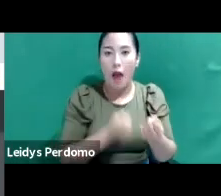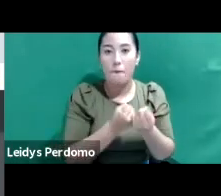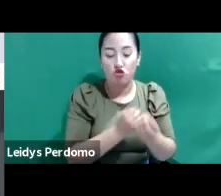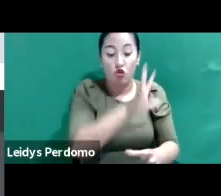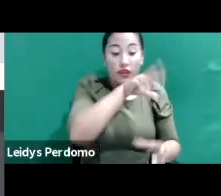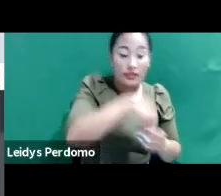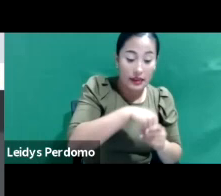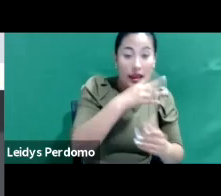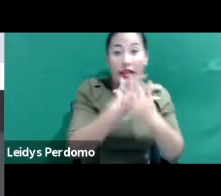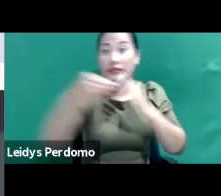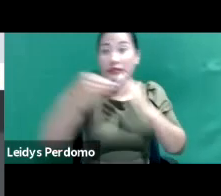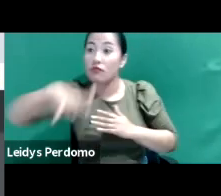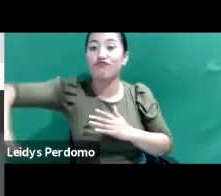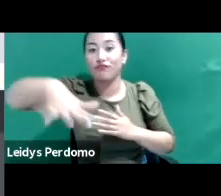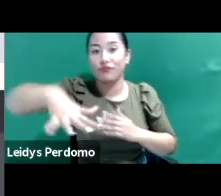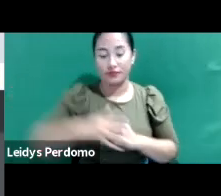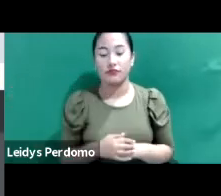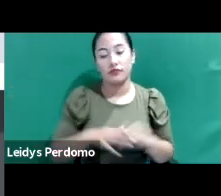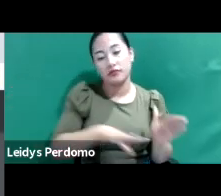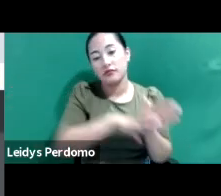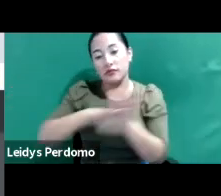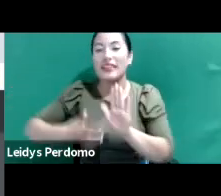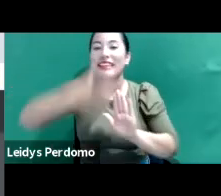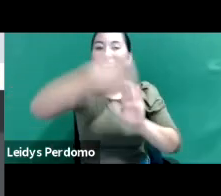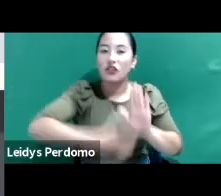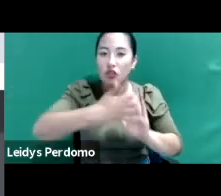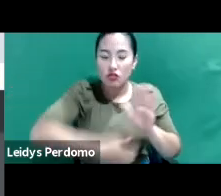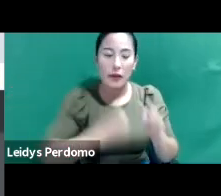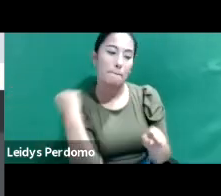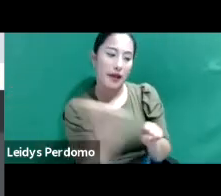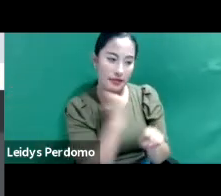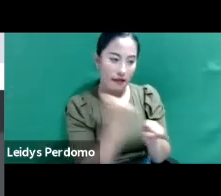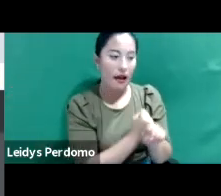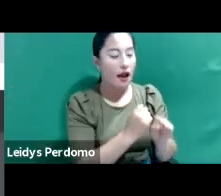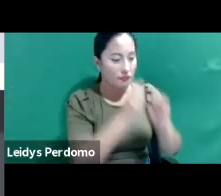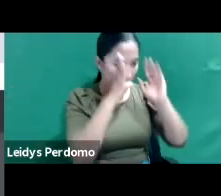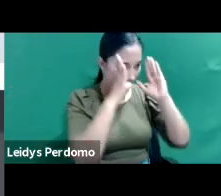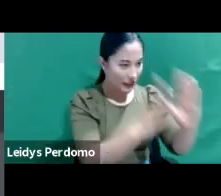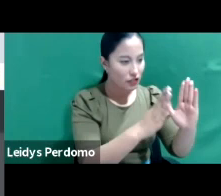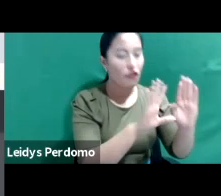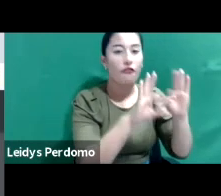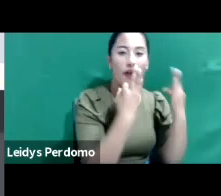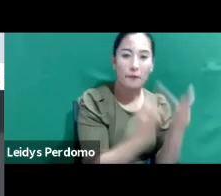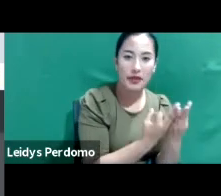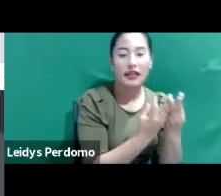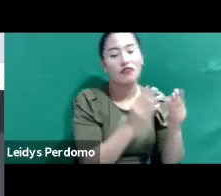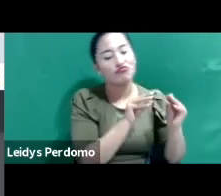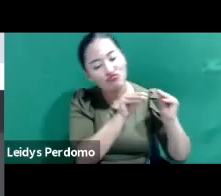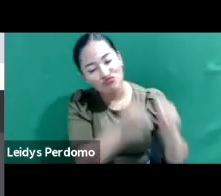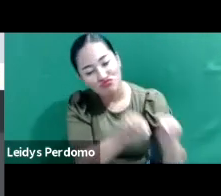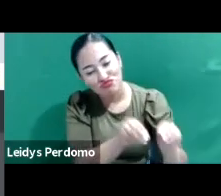familiar, diagnóstico para trabajar también con la familia y las pautas de crianza, rasgos autistas, lo